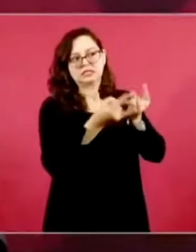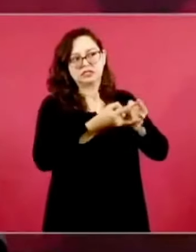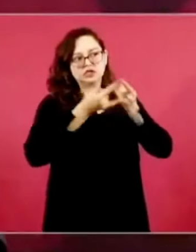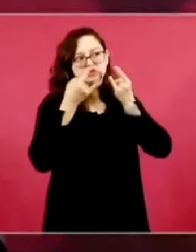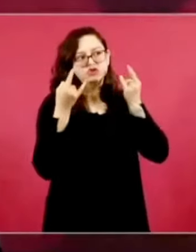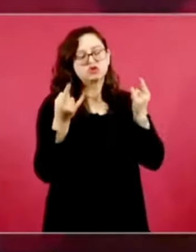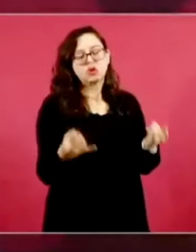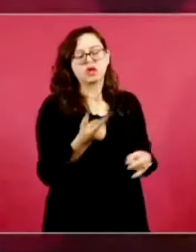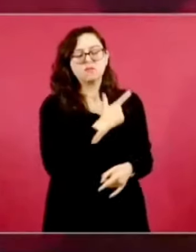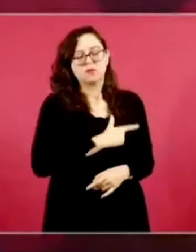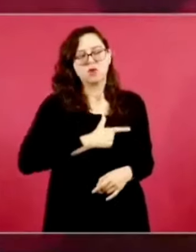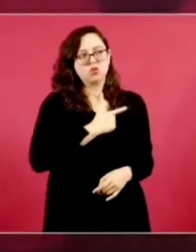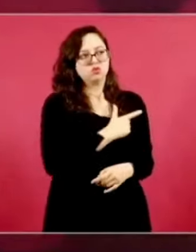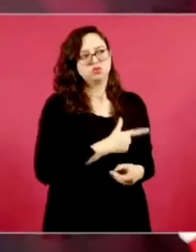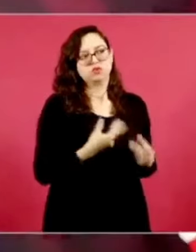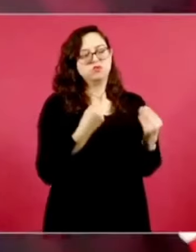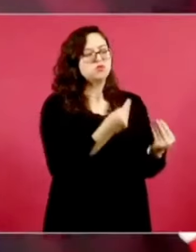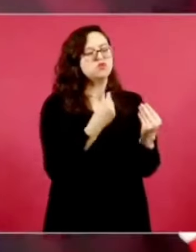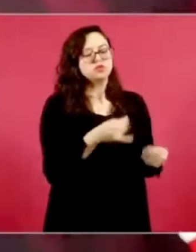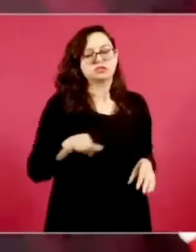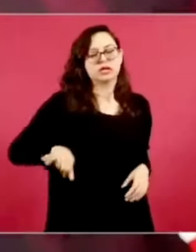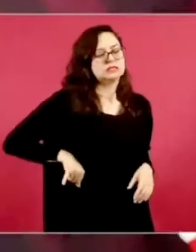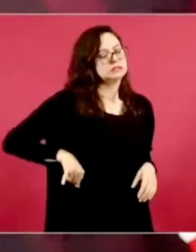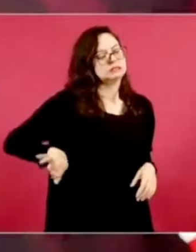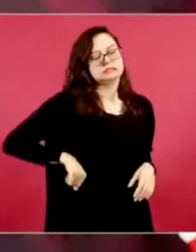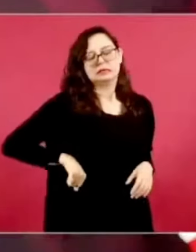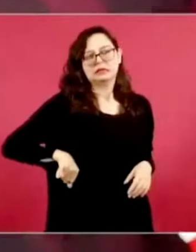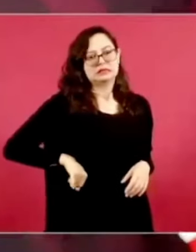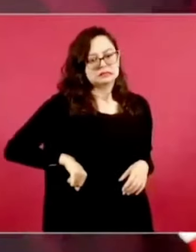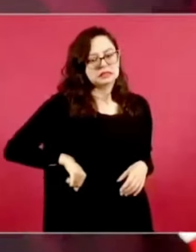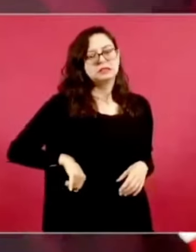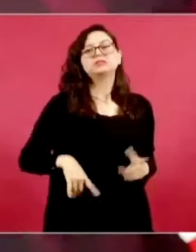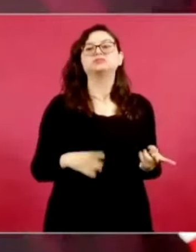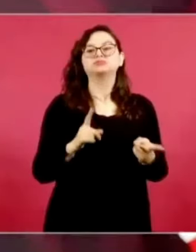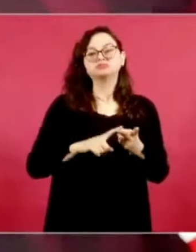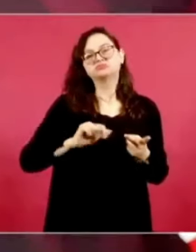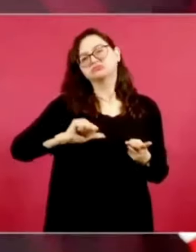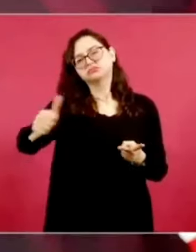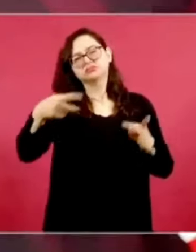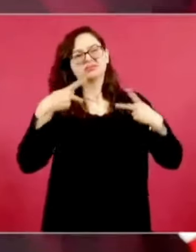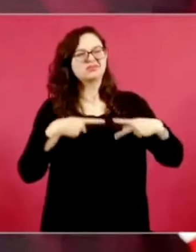se aburren y otros se molestan.